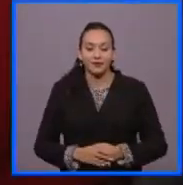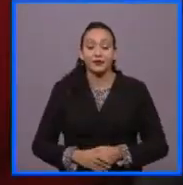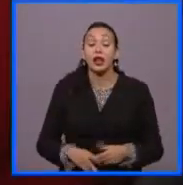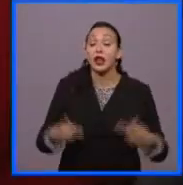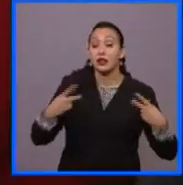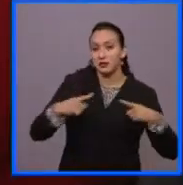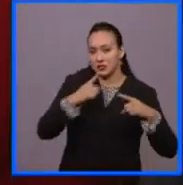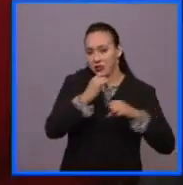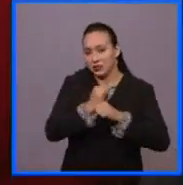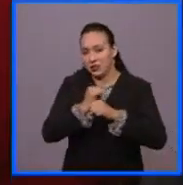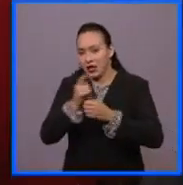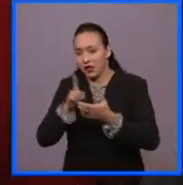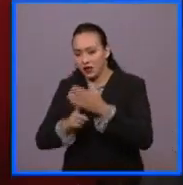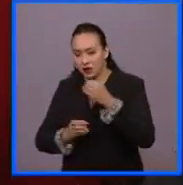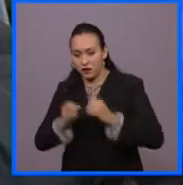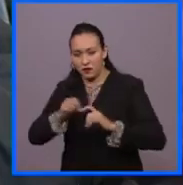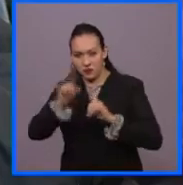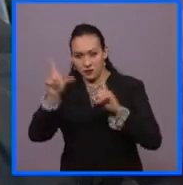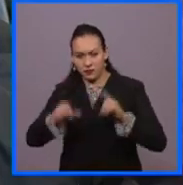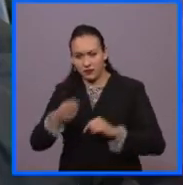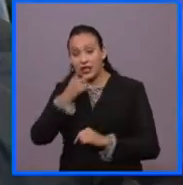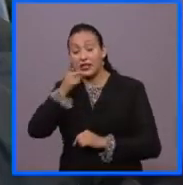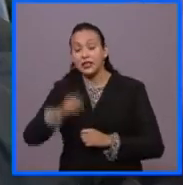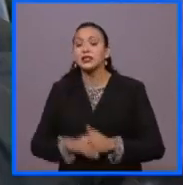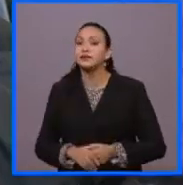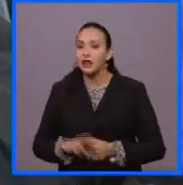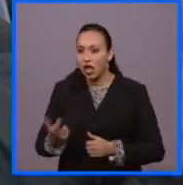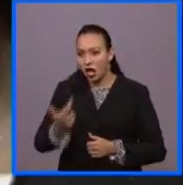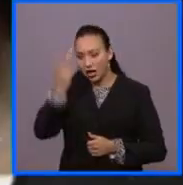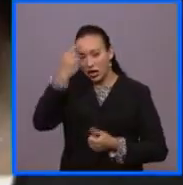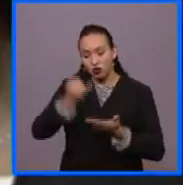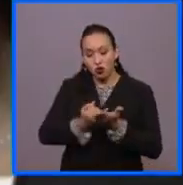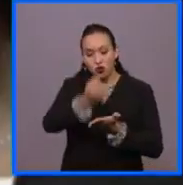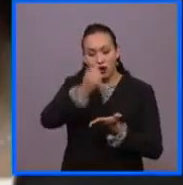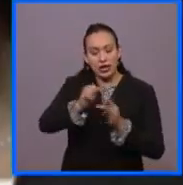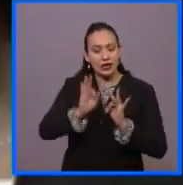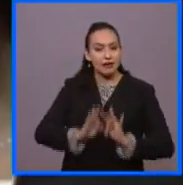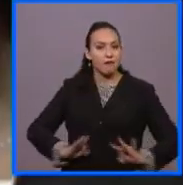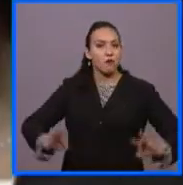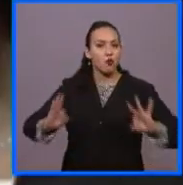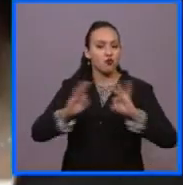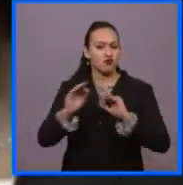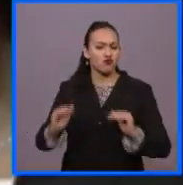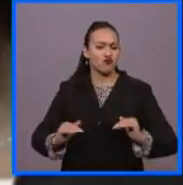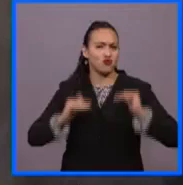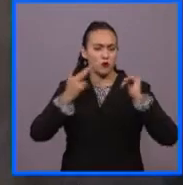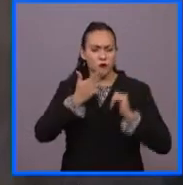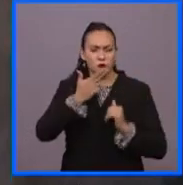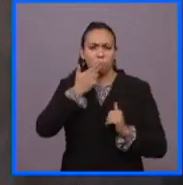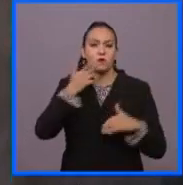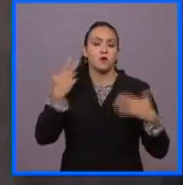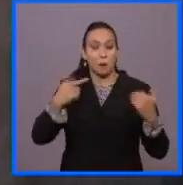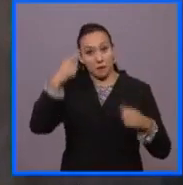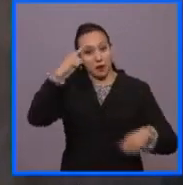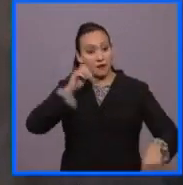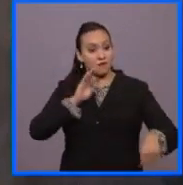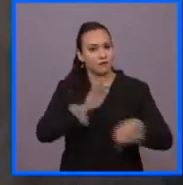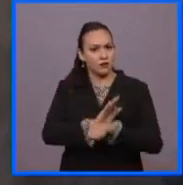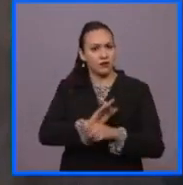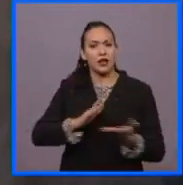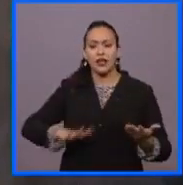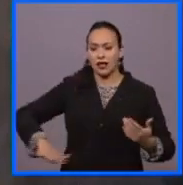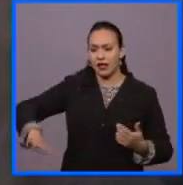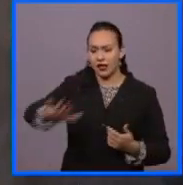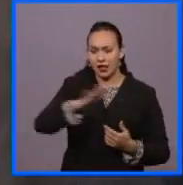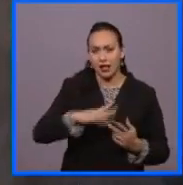Estudios Constitucionales de la Suprema Corte destacaron las sentencias emblemáticas que ha emitido el Tribunal Constitucional de nuestro país